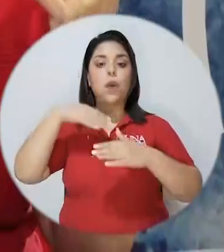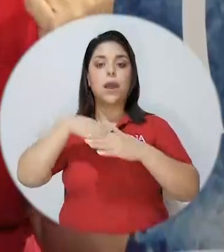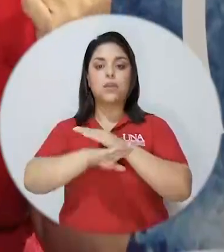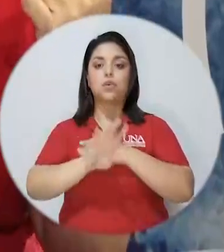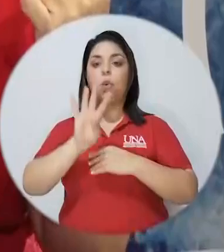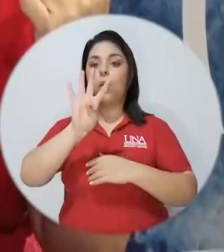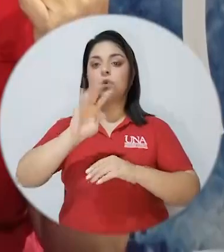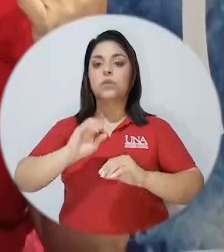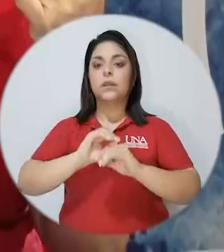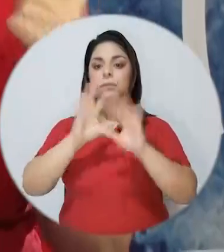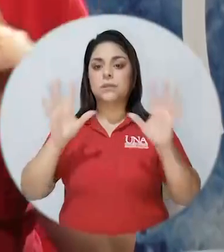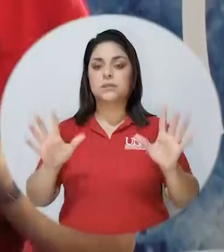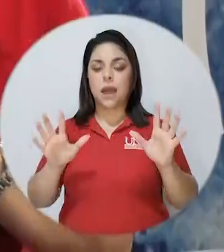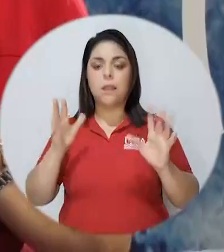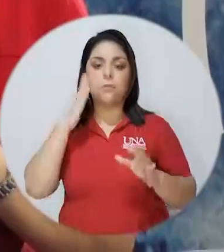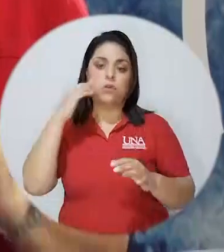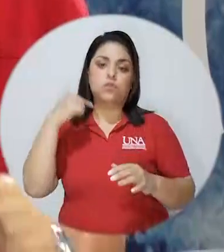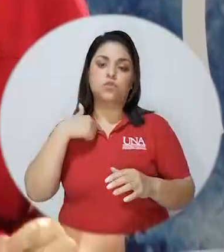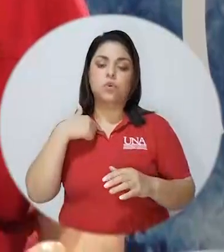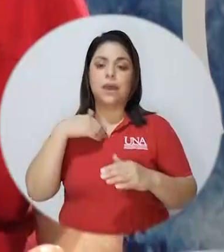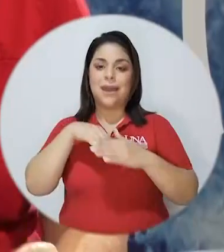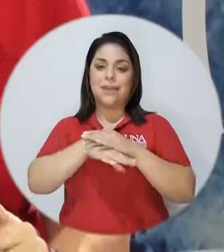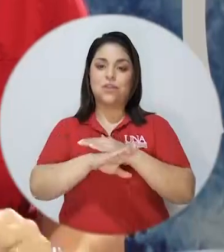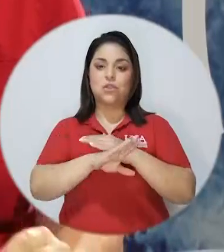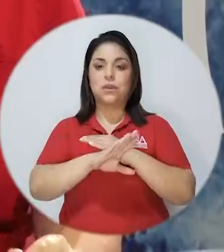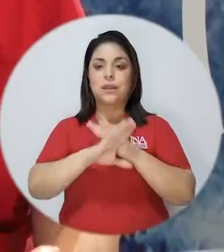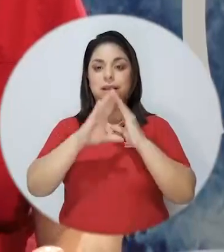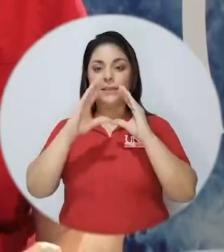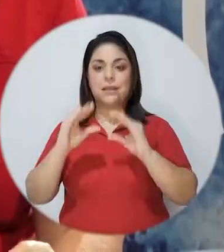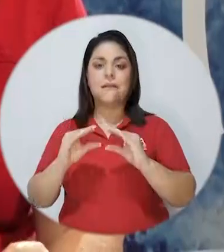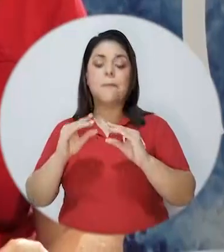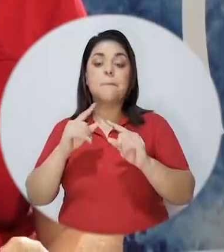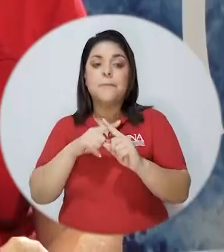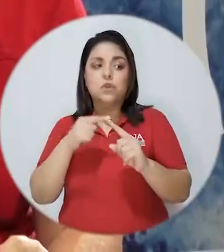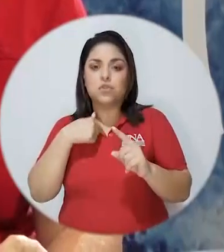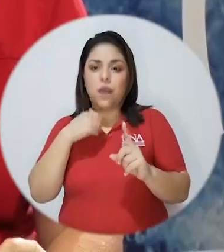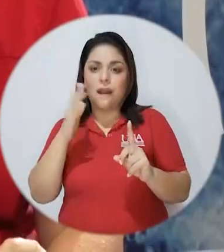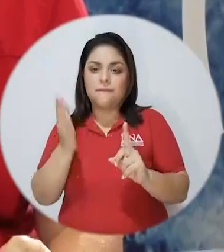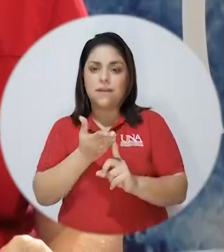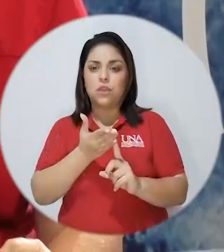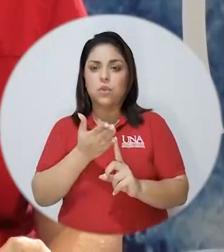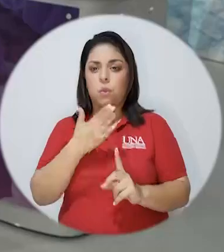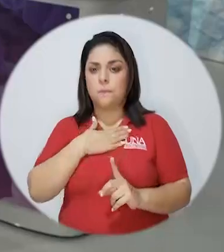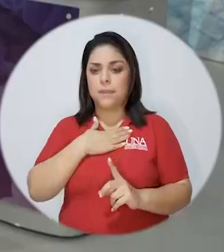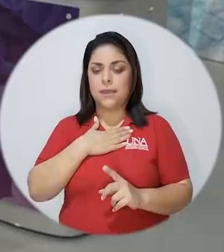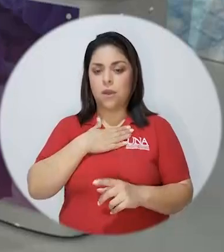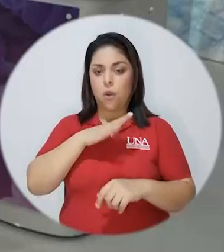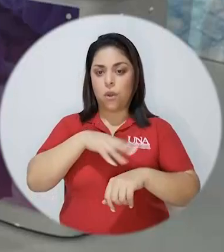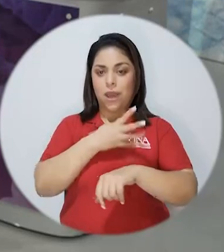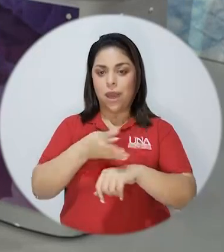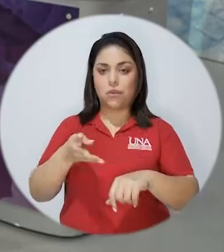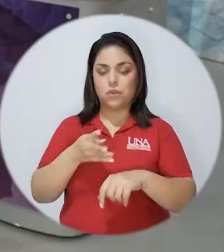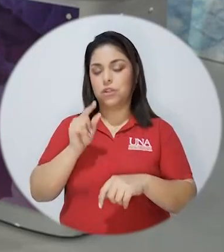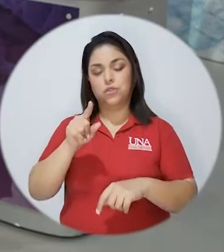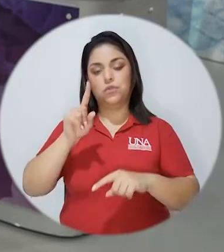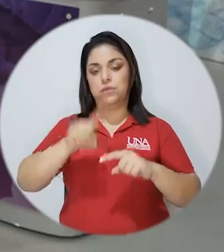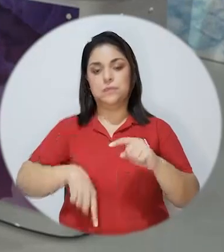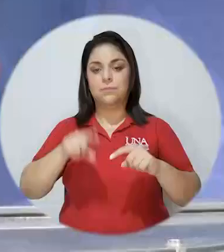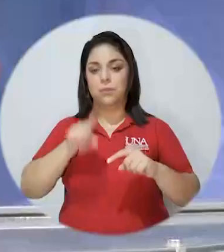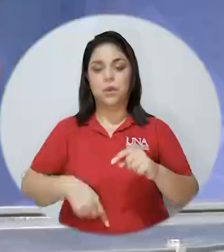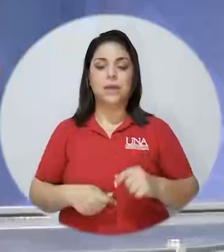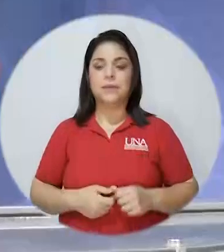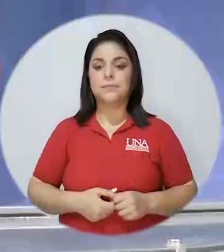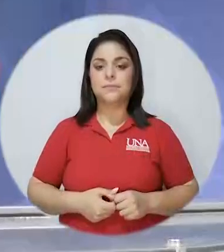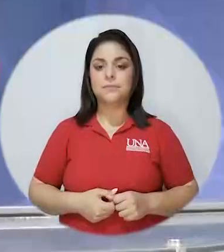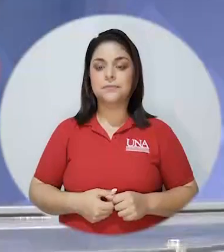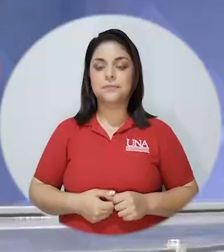jornada nocturna. Entonces, estoy afectando mi jornada. Eso no se puede hacer en teletrabajo. Además, también está un tema de